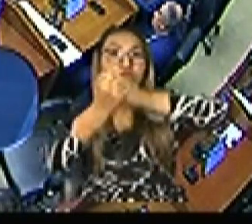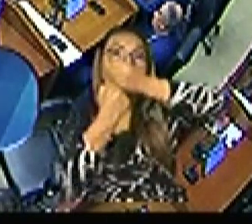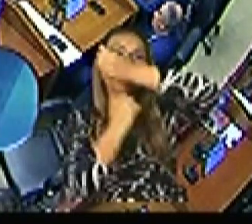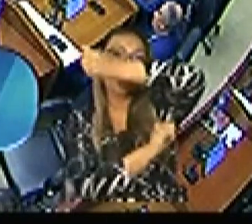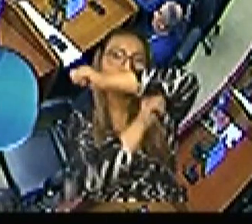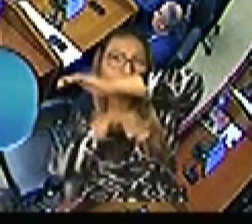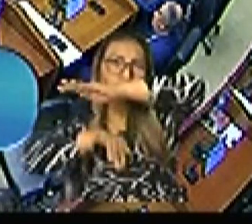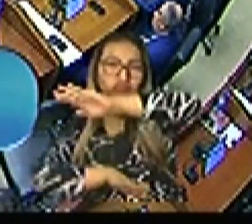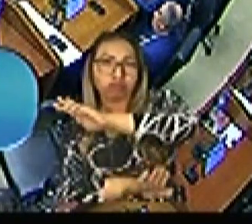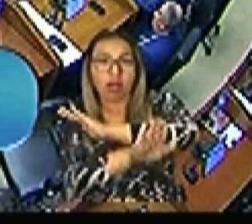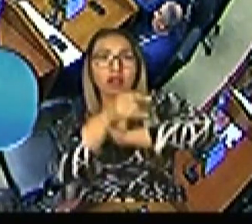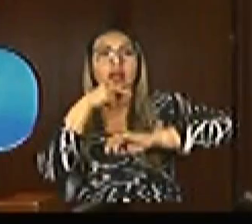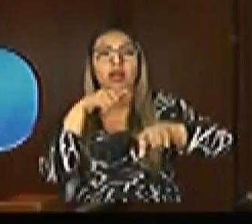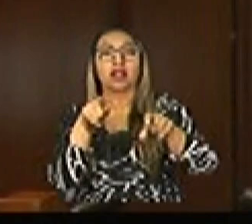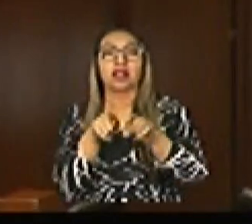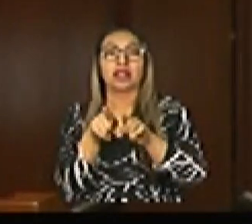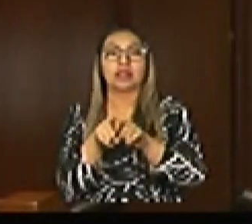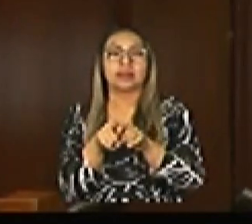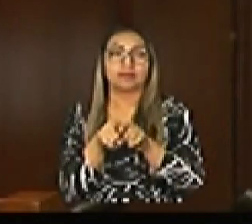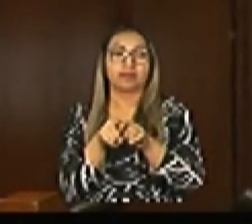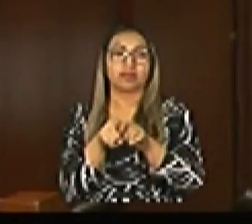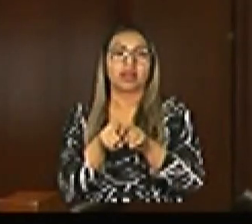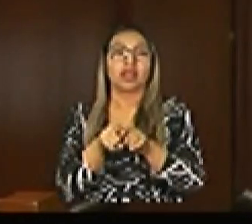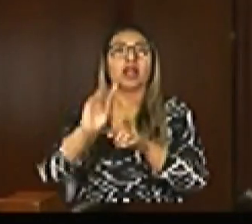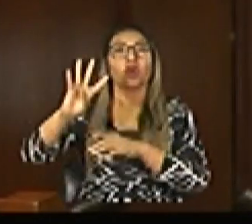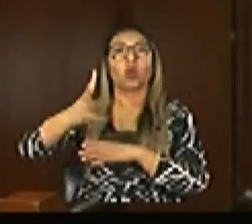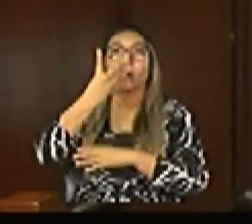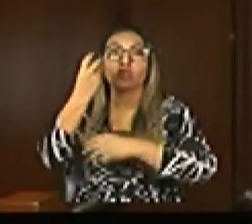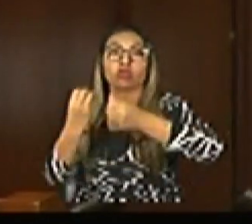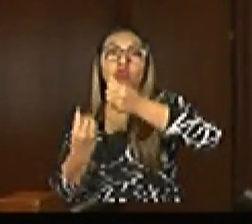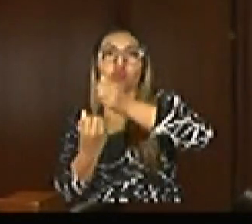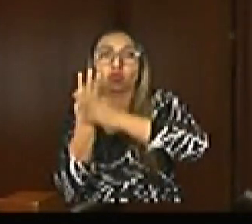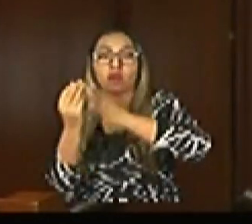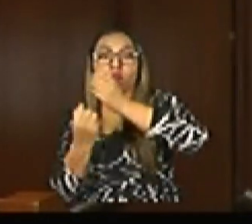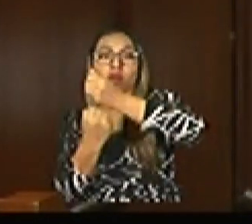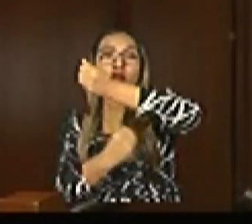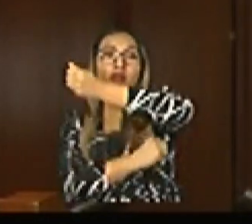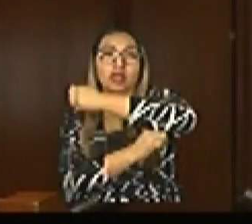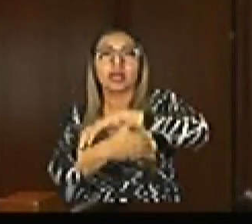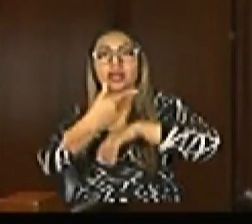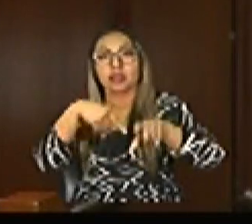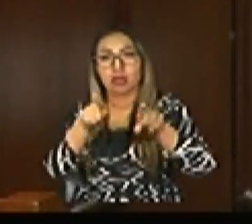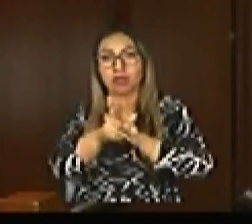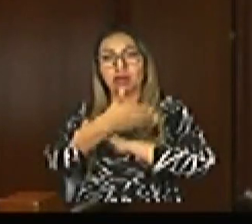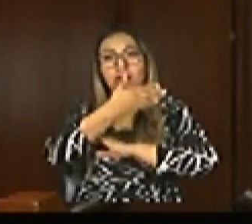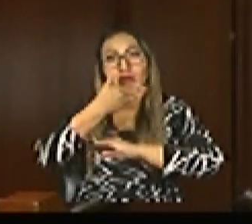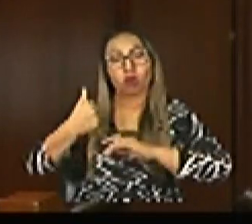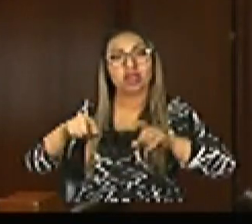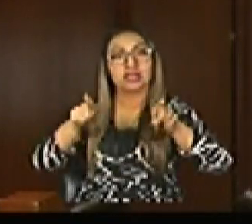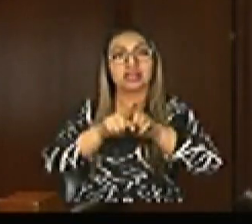cuarto puente sobre este canal y mejoras y fortalecimiento a los servicios del Metrobús.